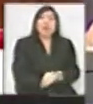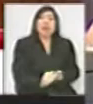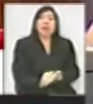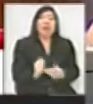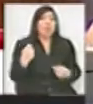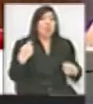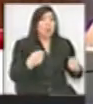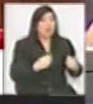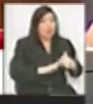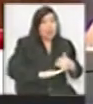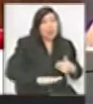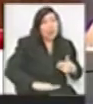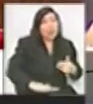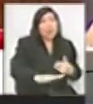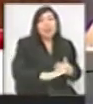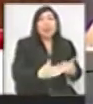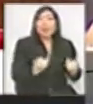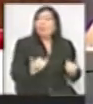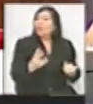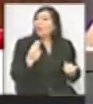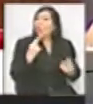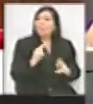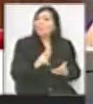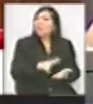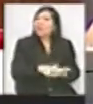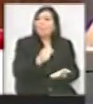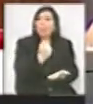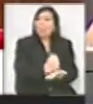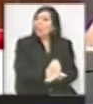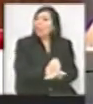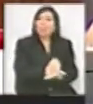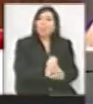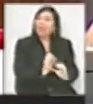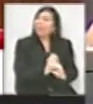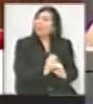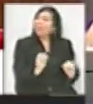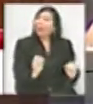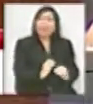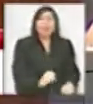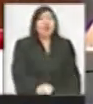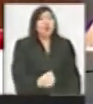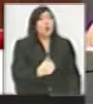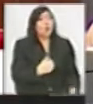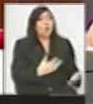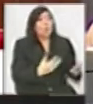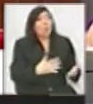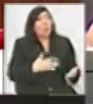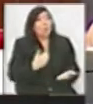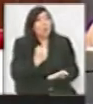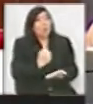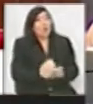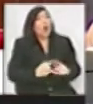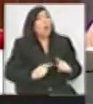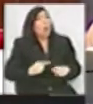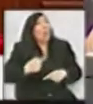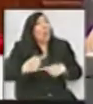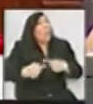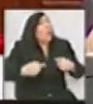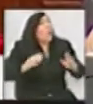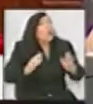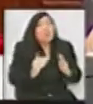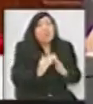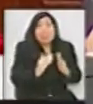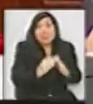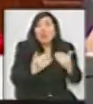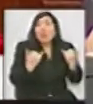el aporte de suelo eso no lo hemos aprobado sinceramente yo esperaría que se pueda aprobar en algún momento en la comisión de